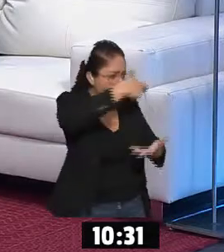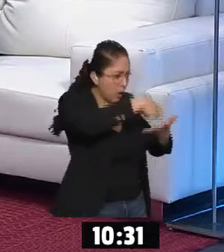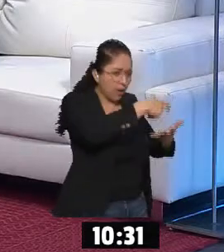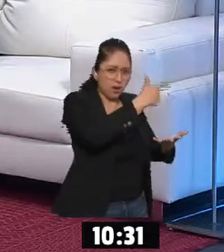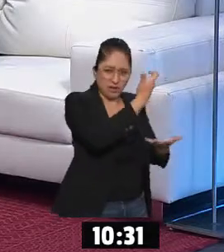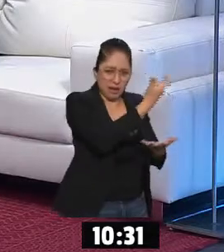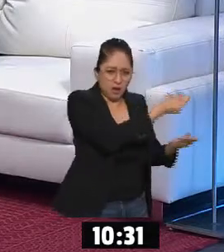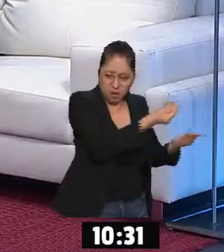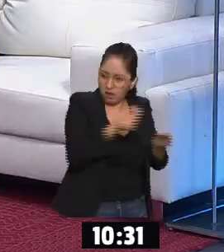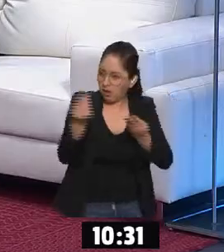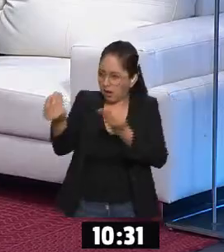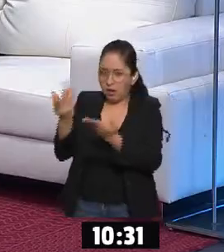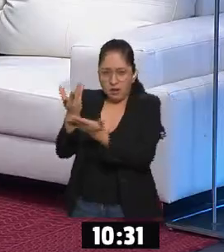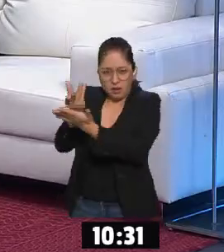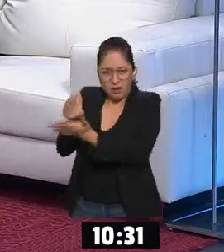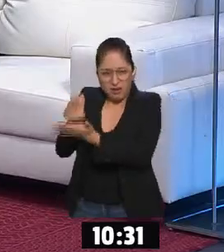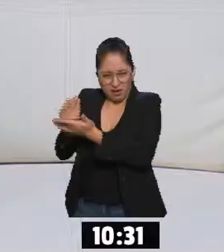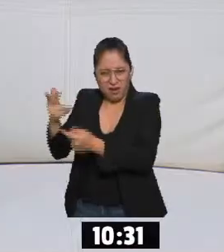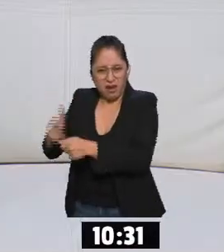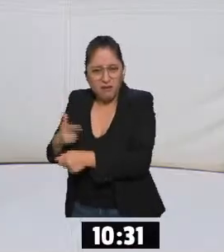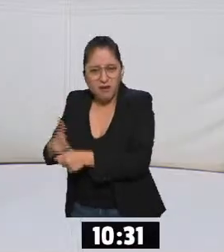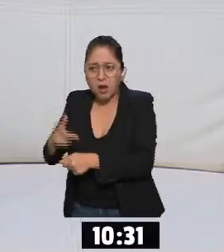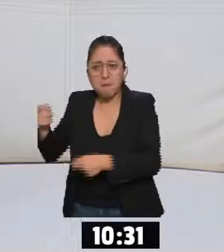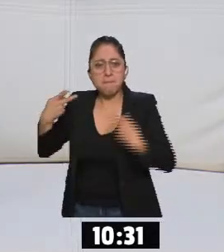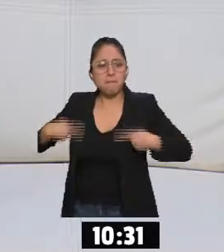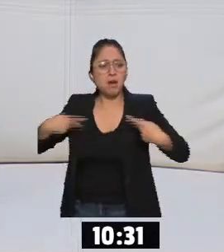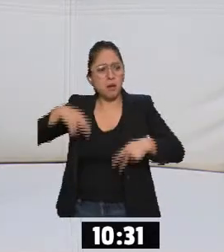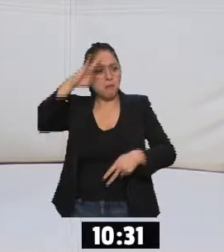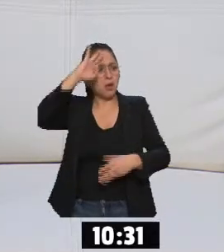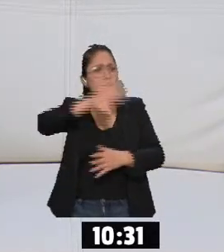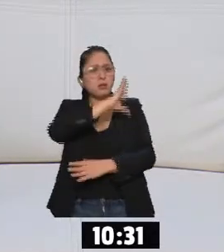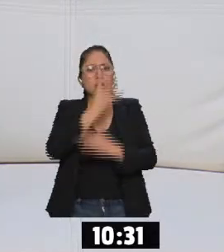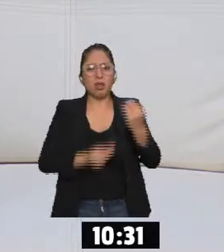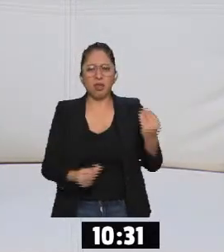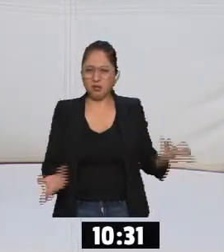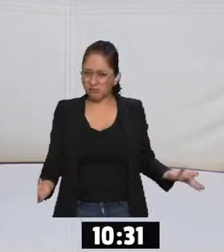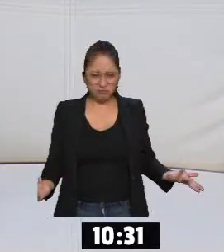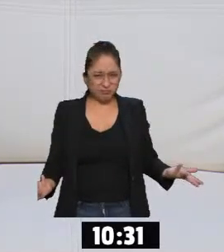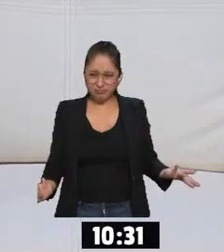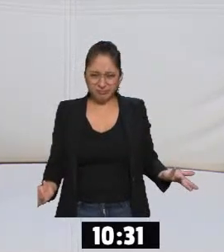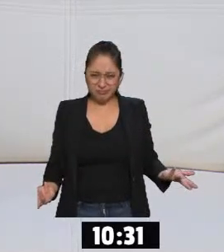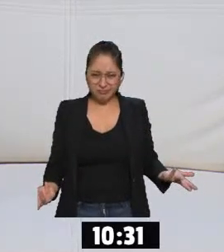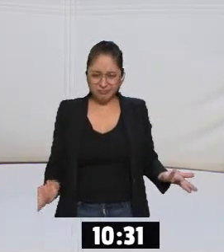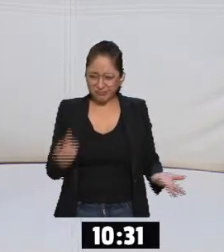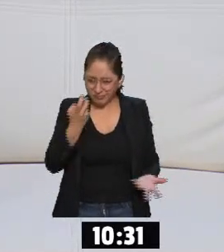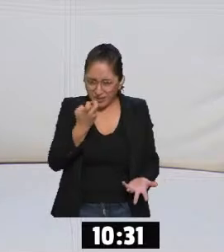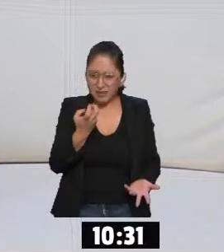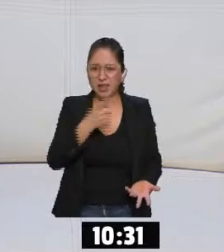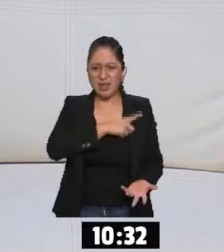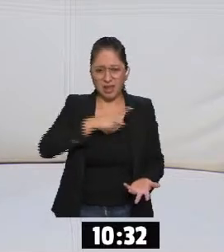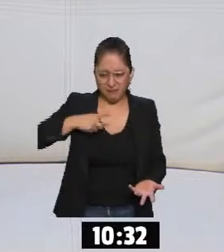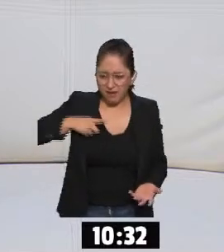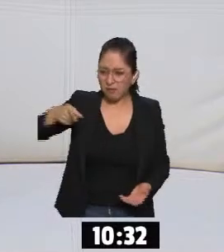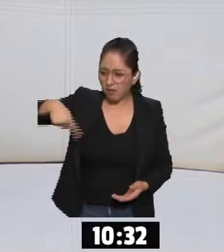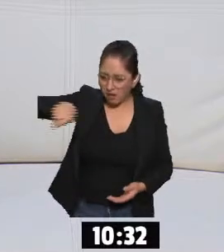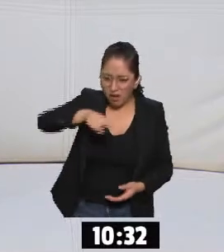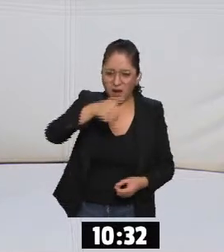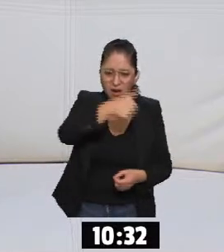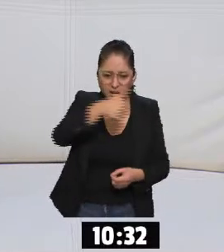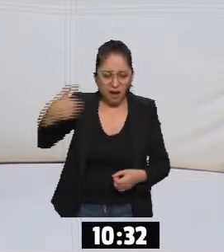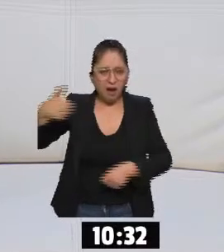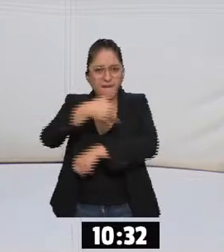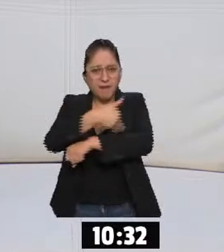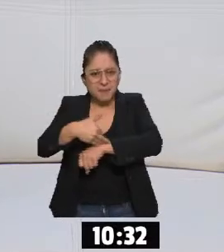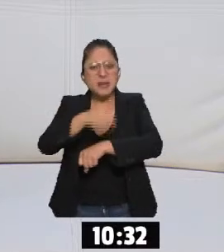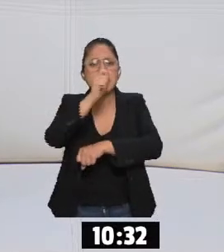para apoyar a ver si esto se puede hacer? Trabajar en nuestras familias, esta cuestión de el respeto a